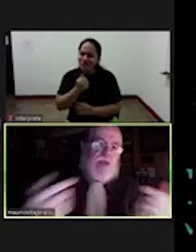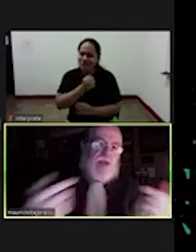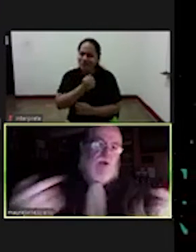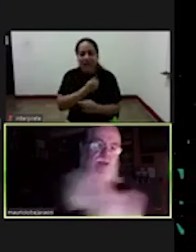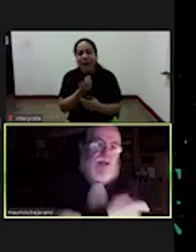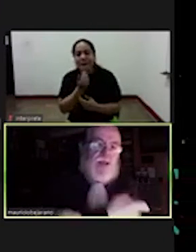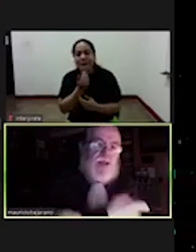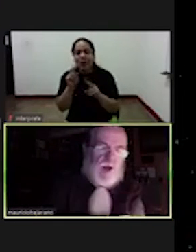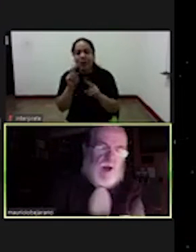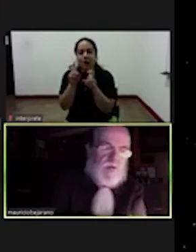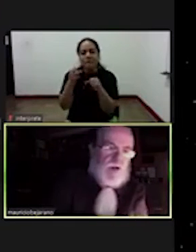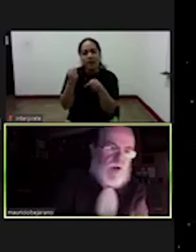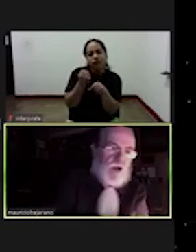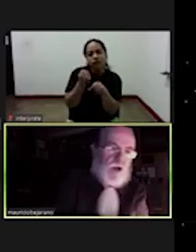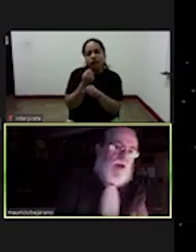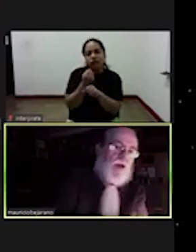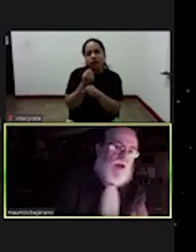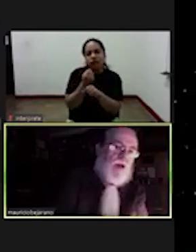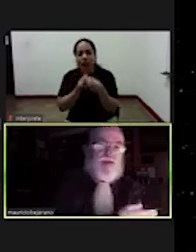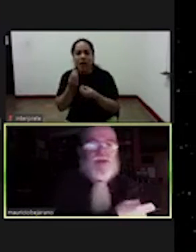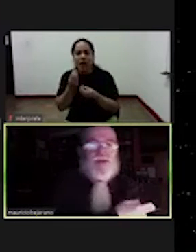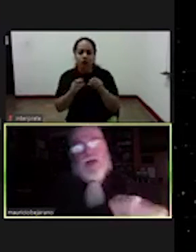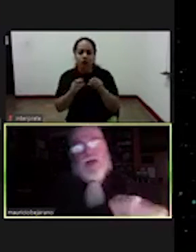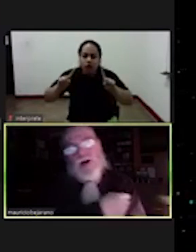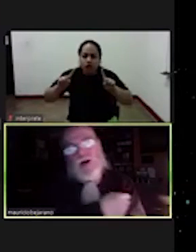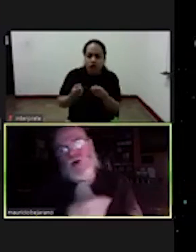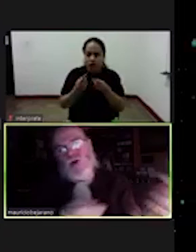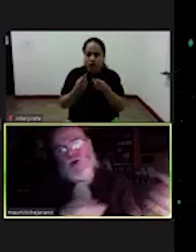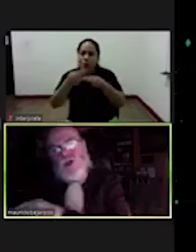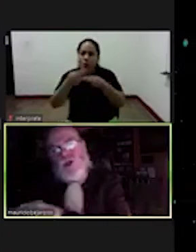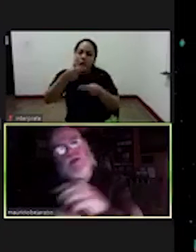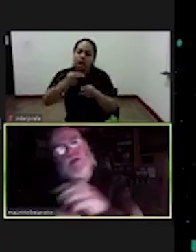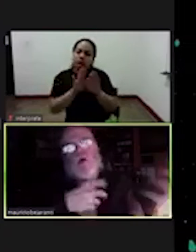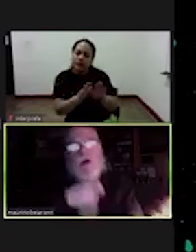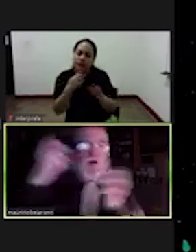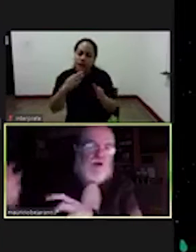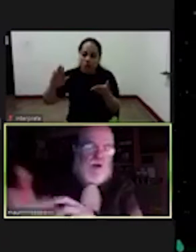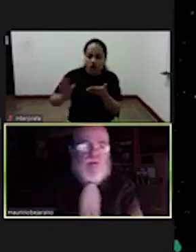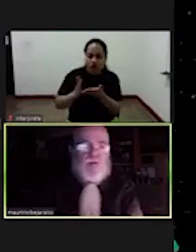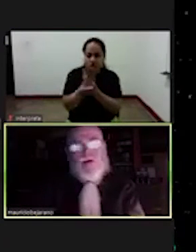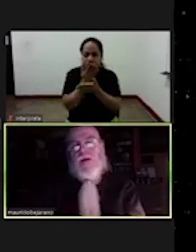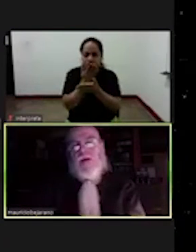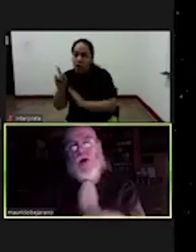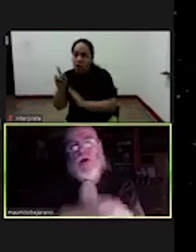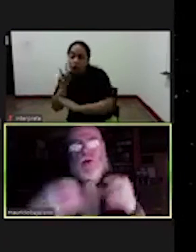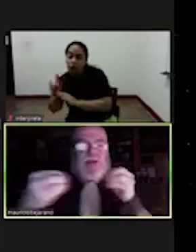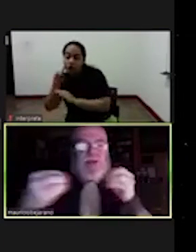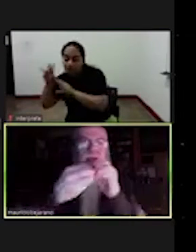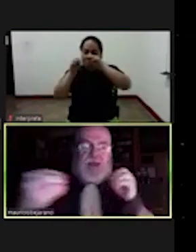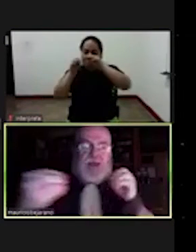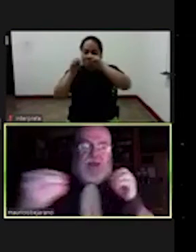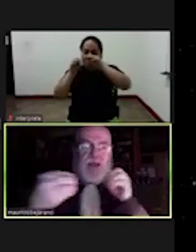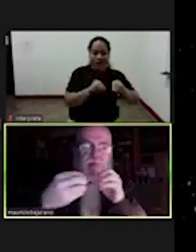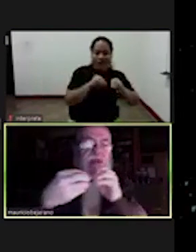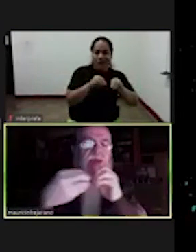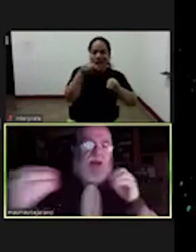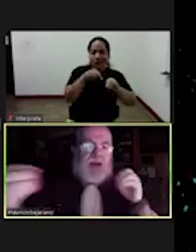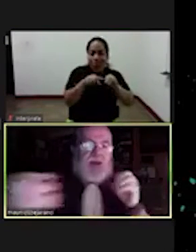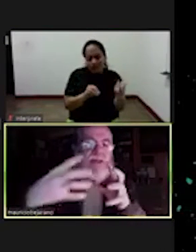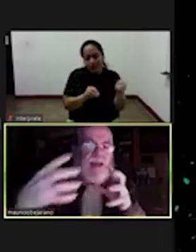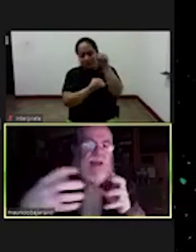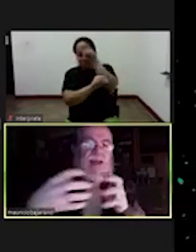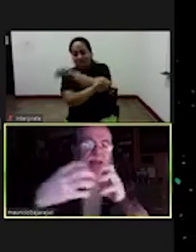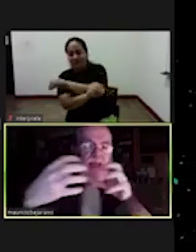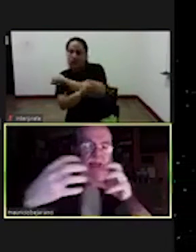hacer puentes geográficos, llevar sonidos de un lugar a otro, obviamente mediada